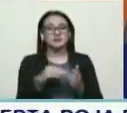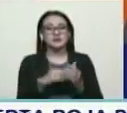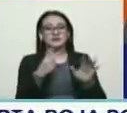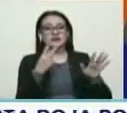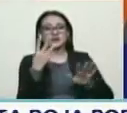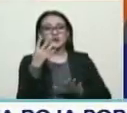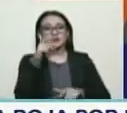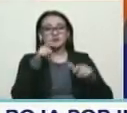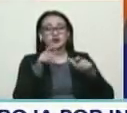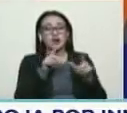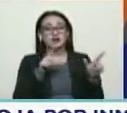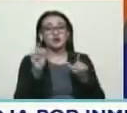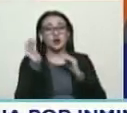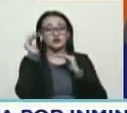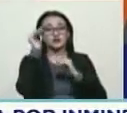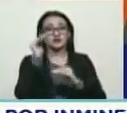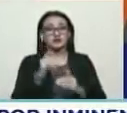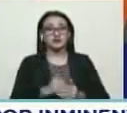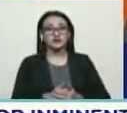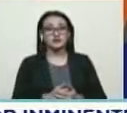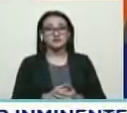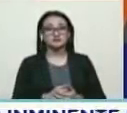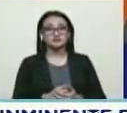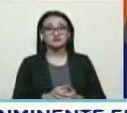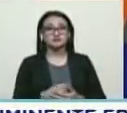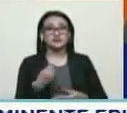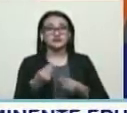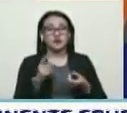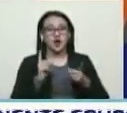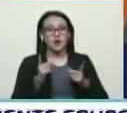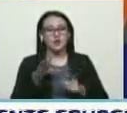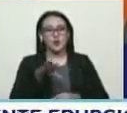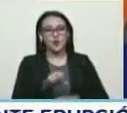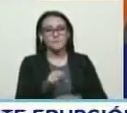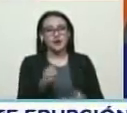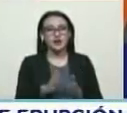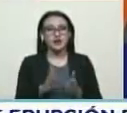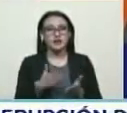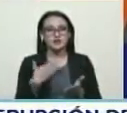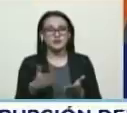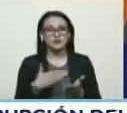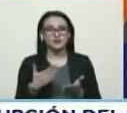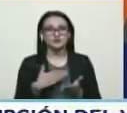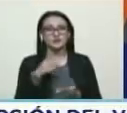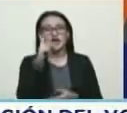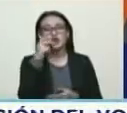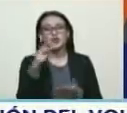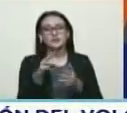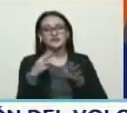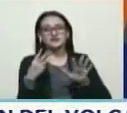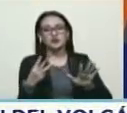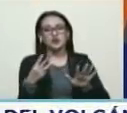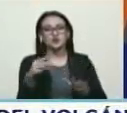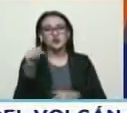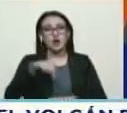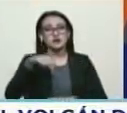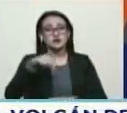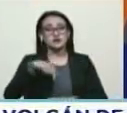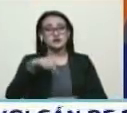personas atendidas que realizaron alguna compra de libros. En el año 2018 fueron aquí en este